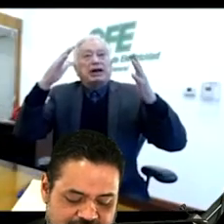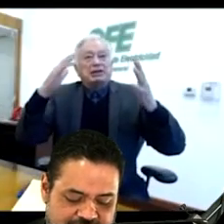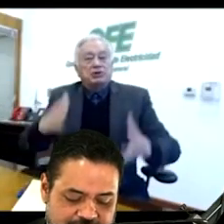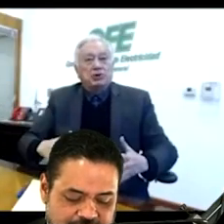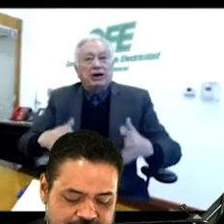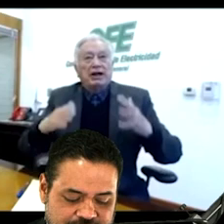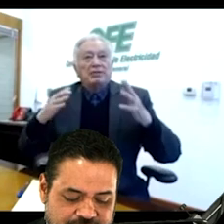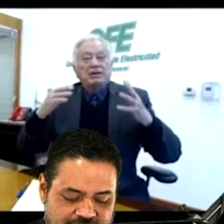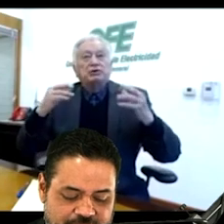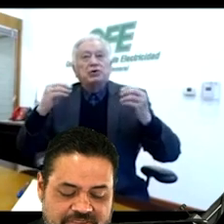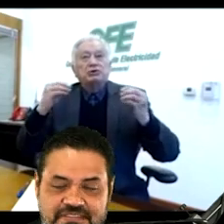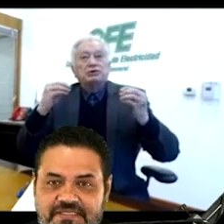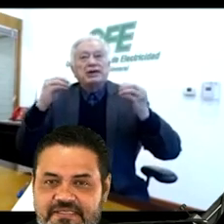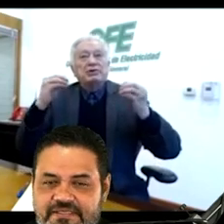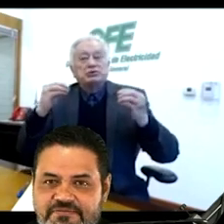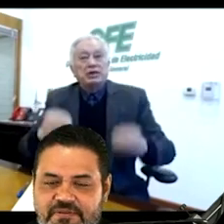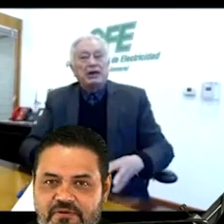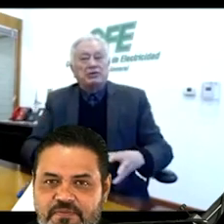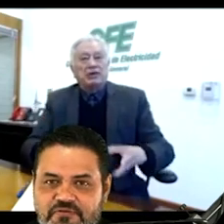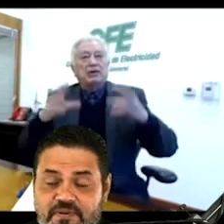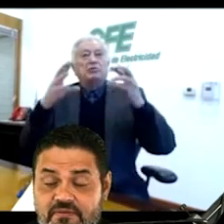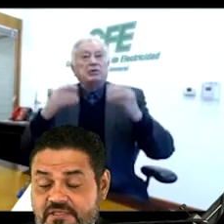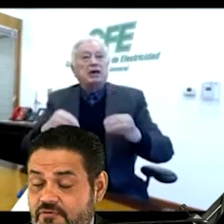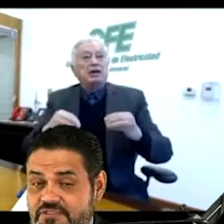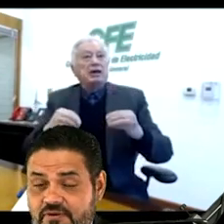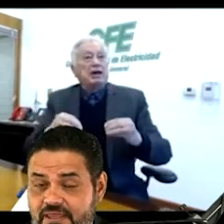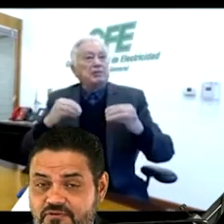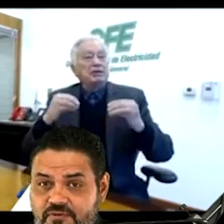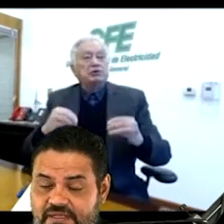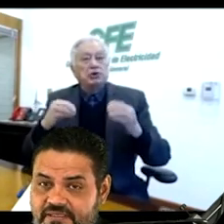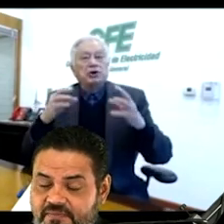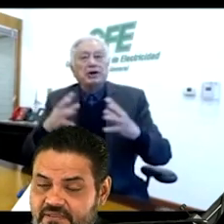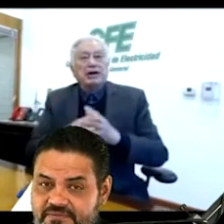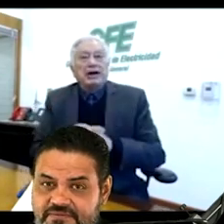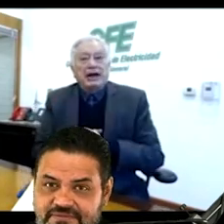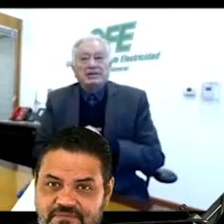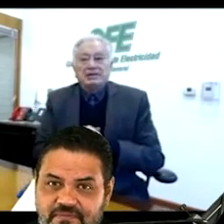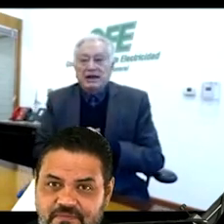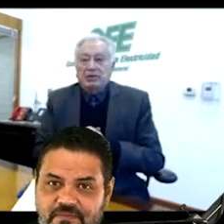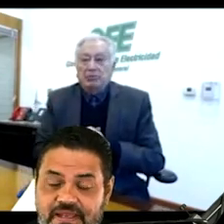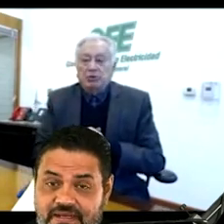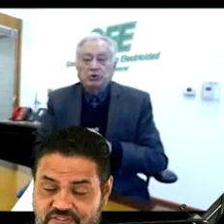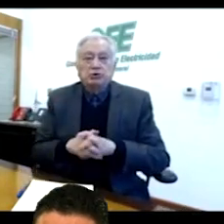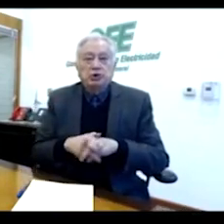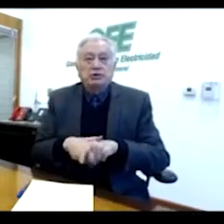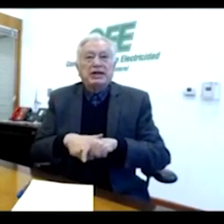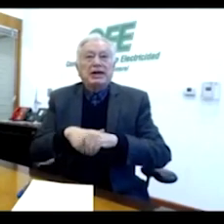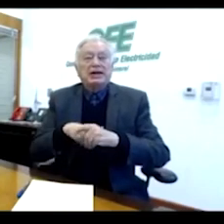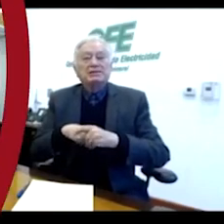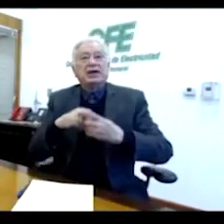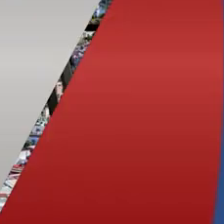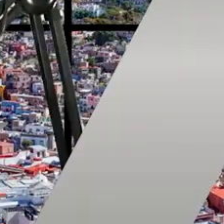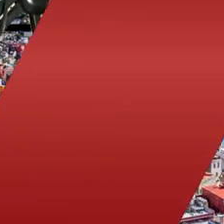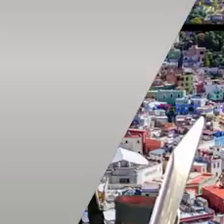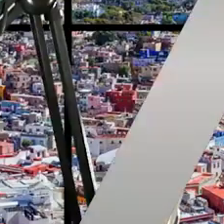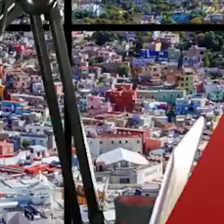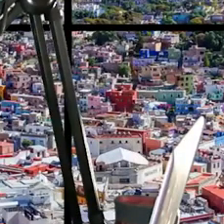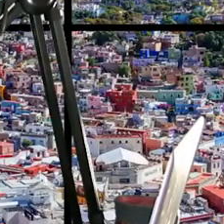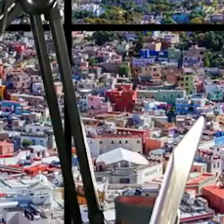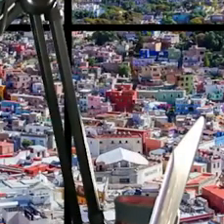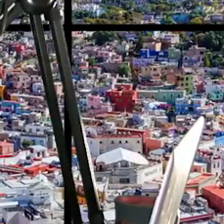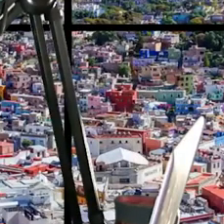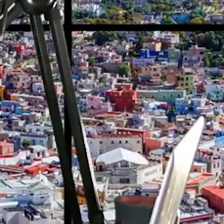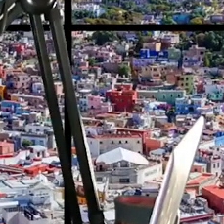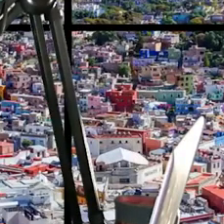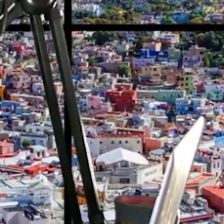esta mañana el presidente Andrés Manuel López Obrador es cuestionado sobre el tema. La razón no es menor.